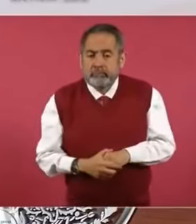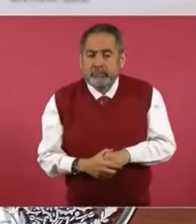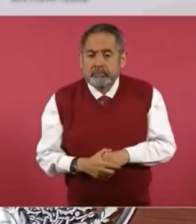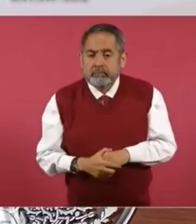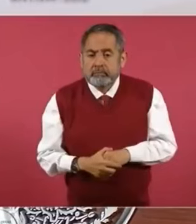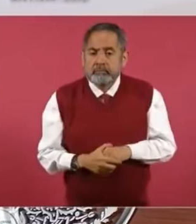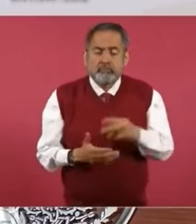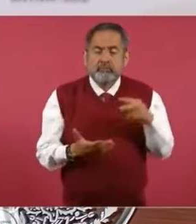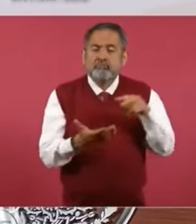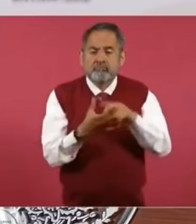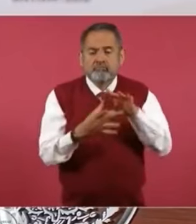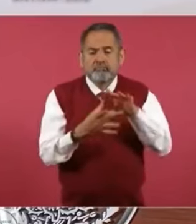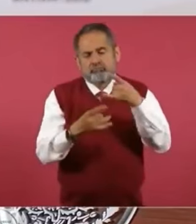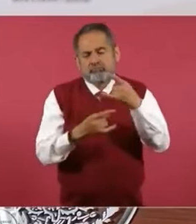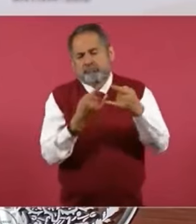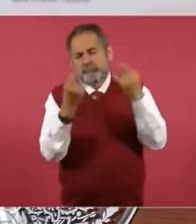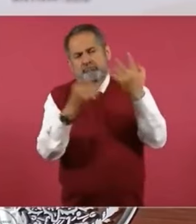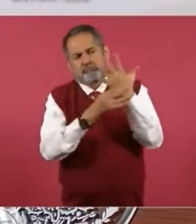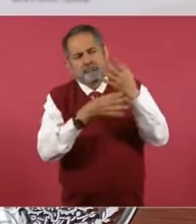su versión,